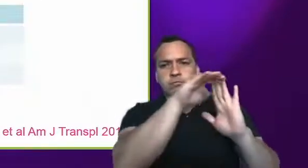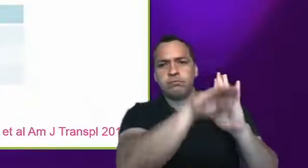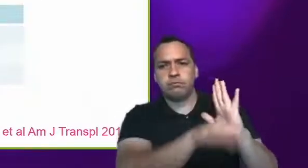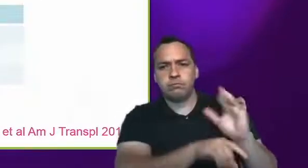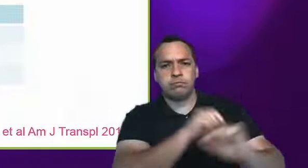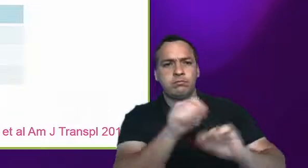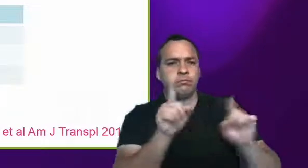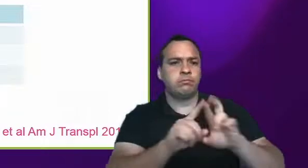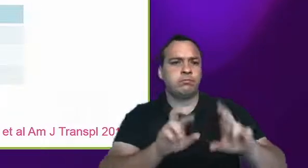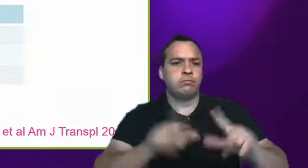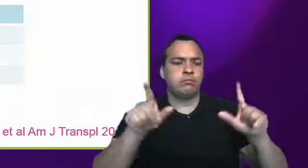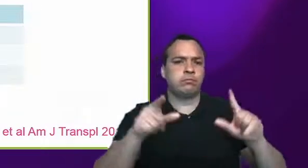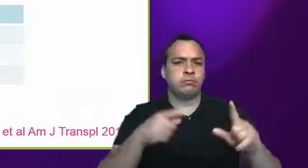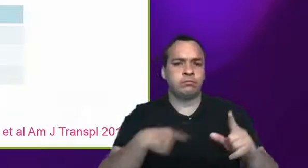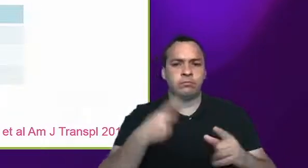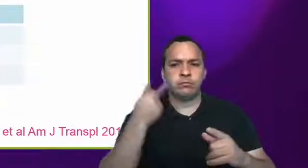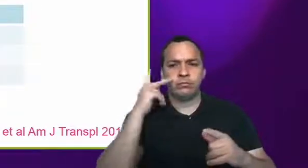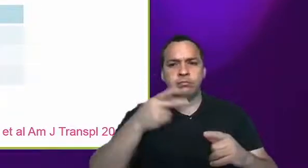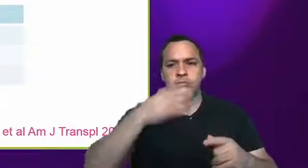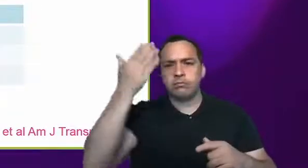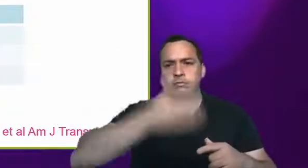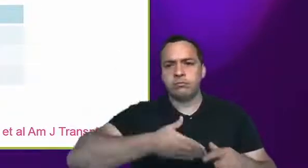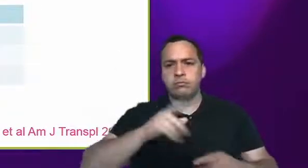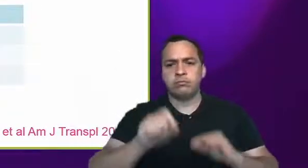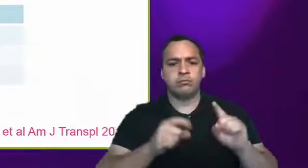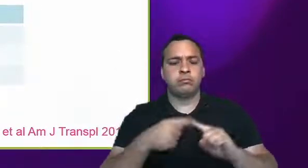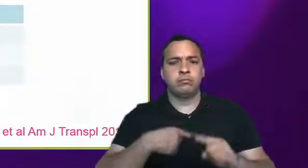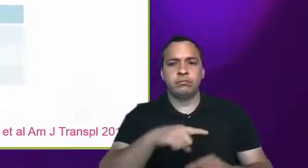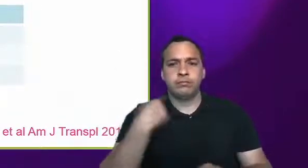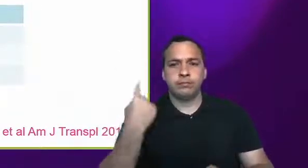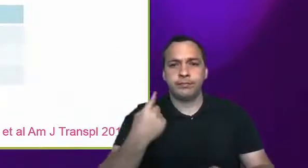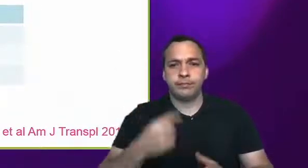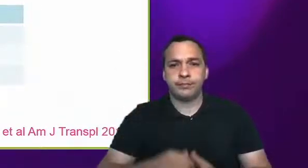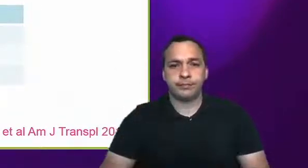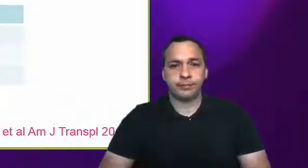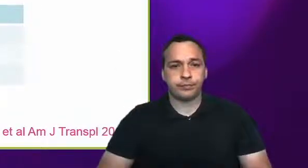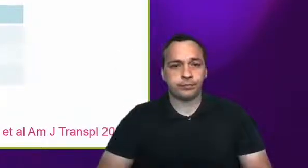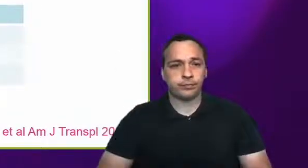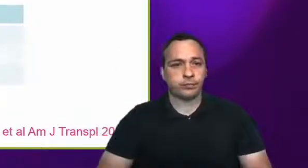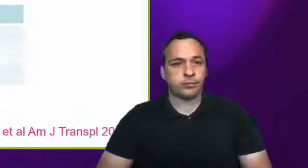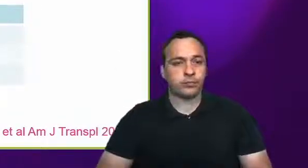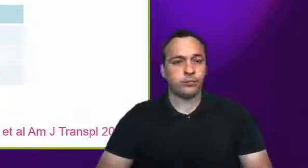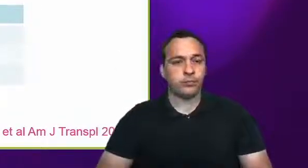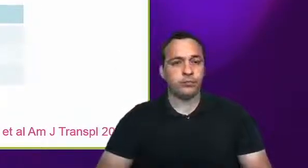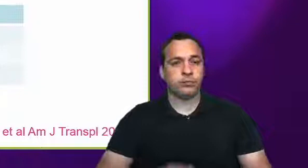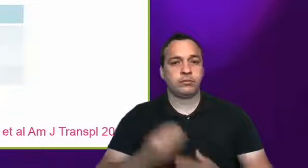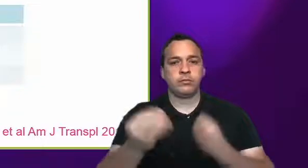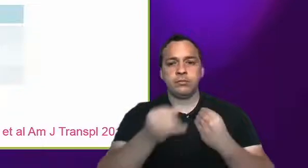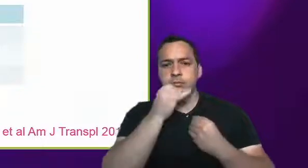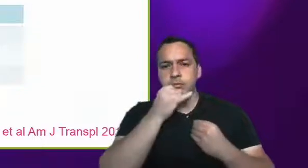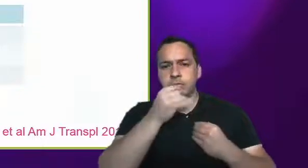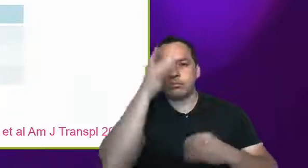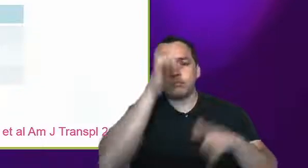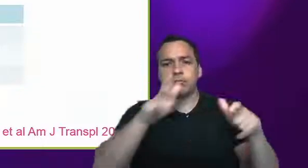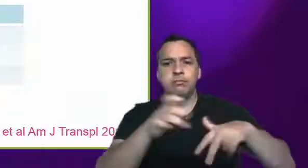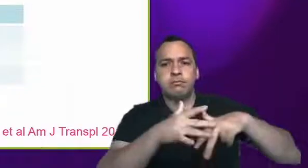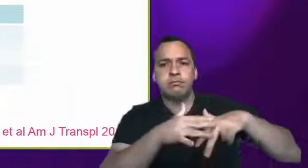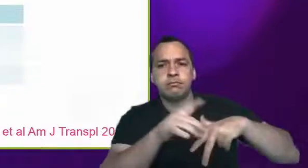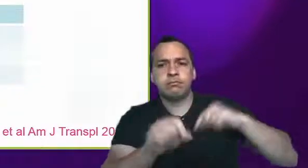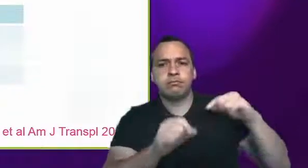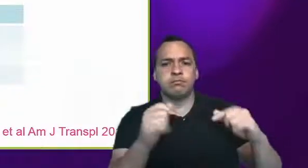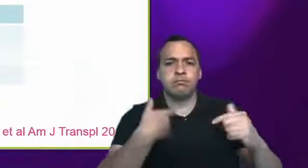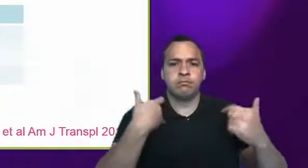variable continua de probabilidad de muerte vemos que digamos, el gap de pacientes de entre